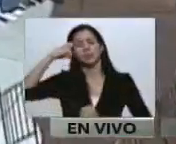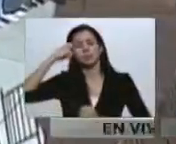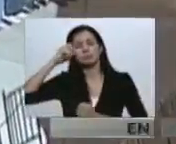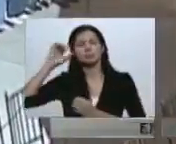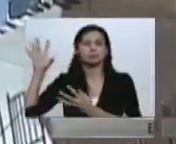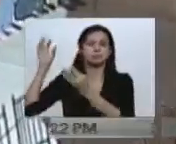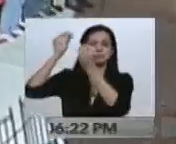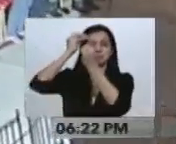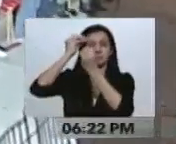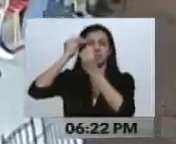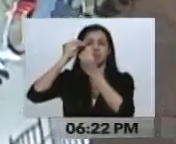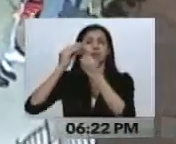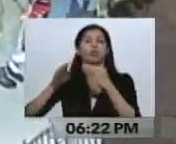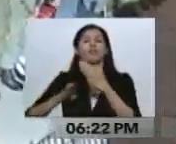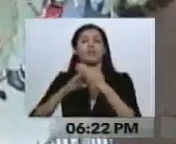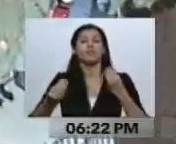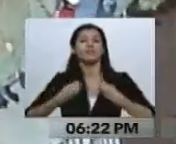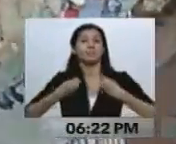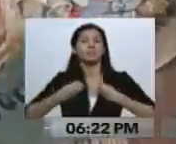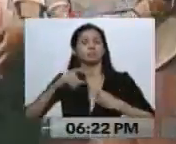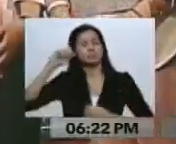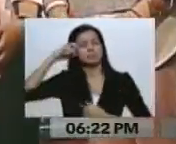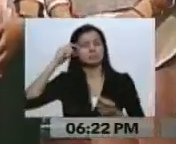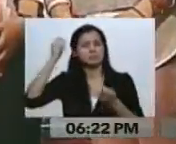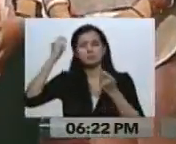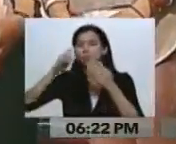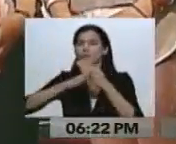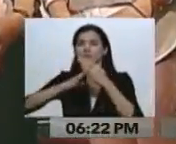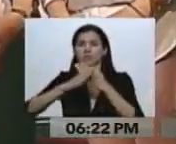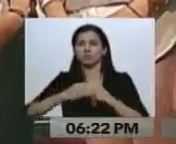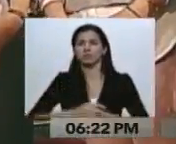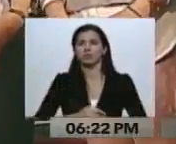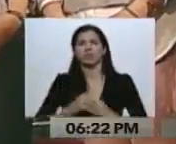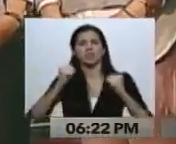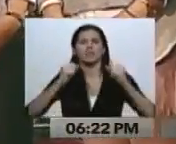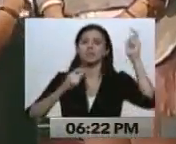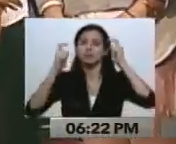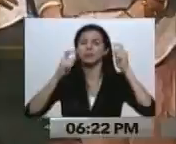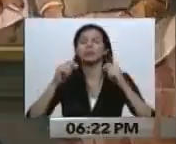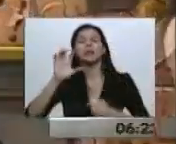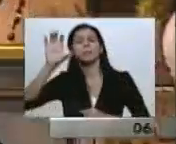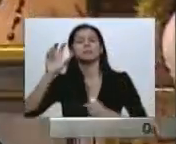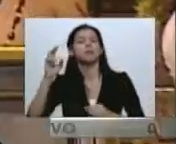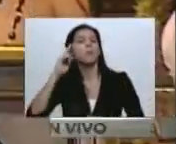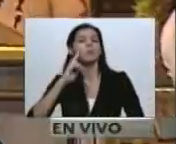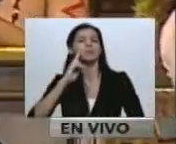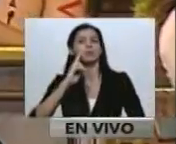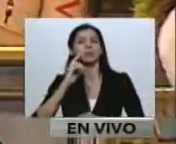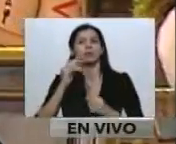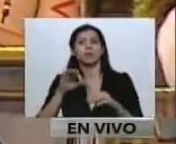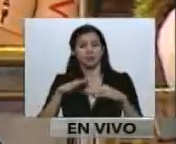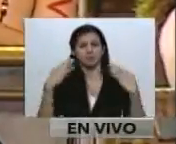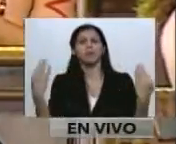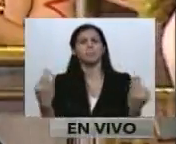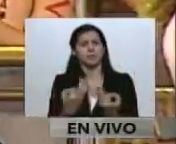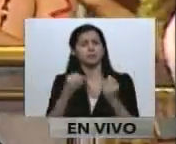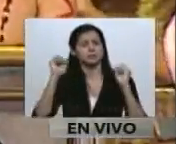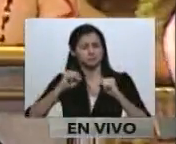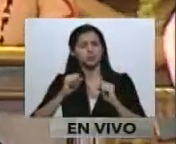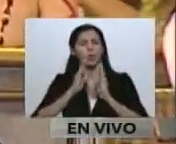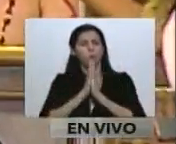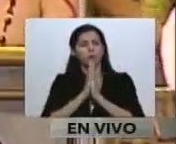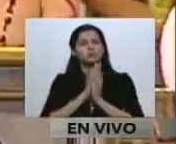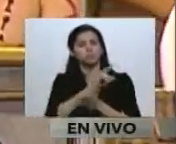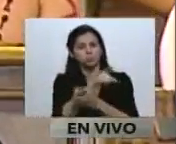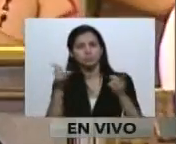hoy siguen más vivos que nunca. Que viva la patria de Bolívar y a su familia, cuenten con las oraciones de nuestro pueblo. Y a